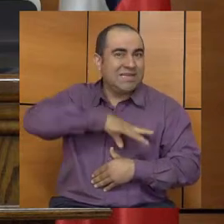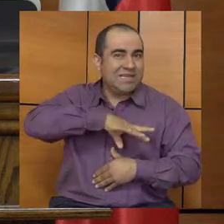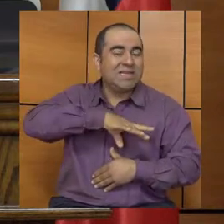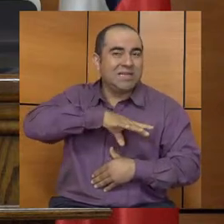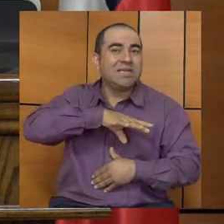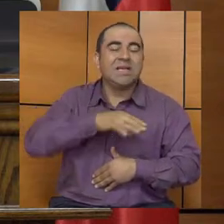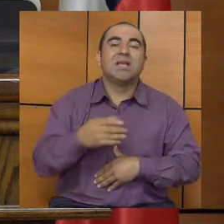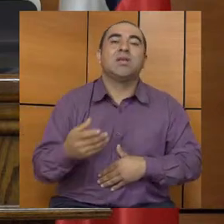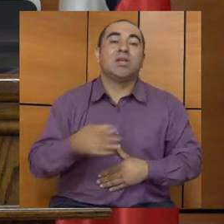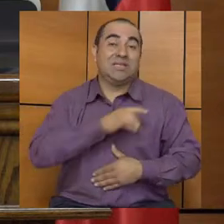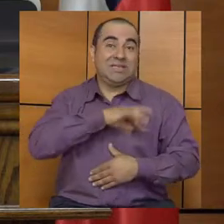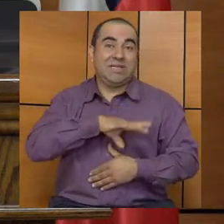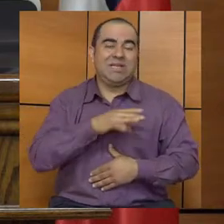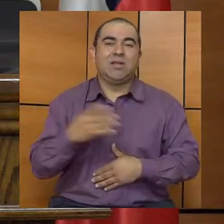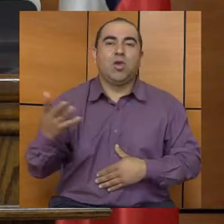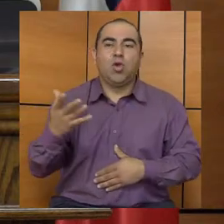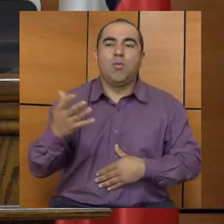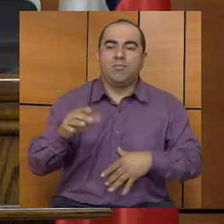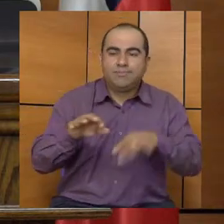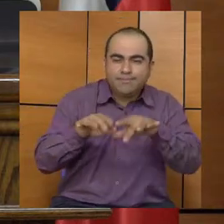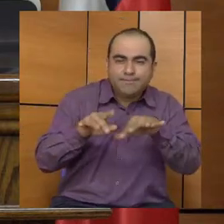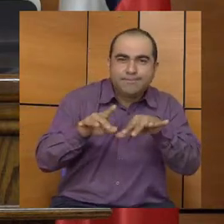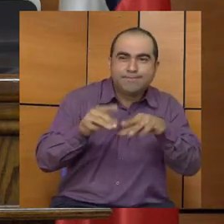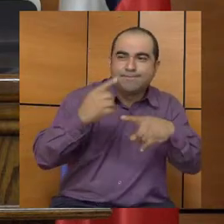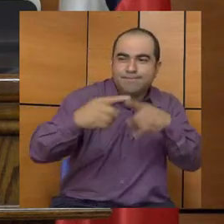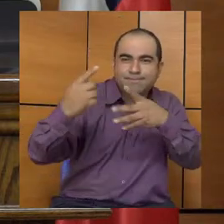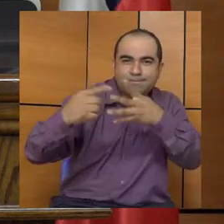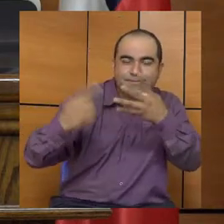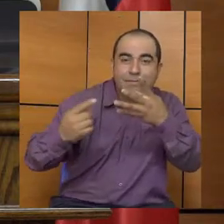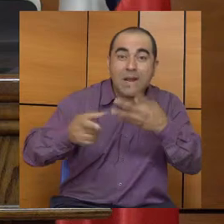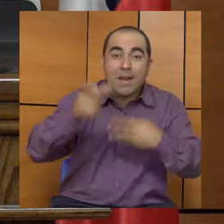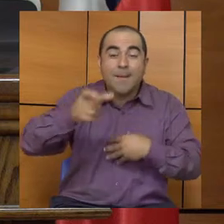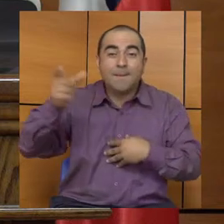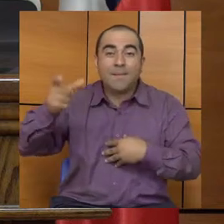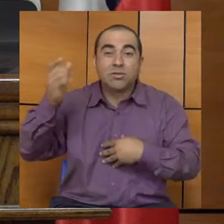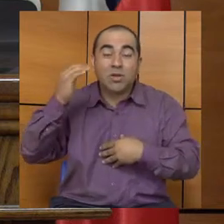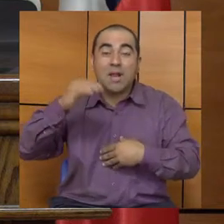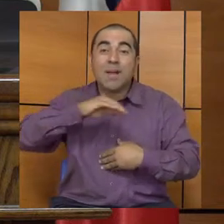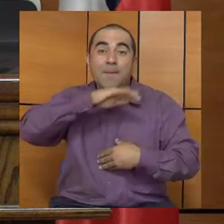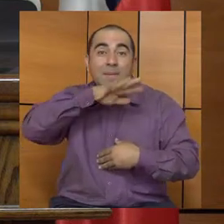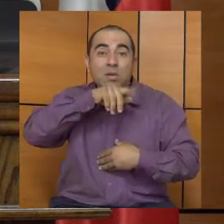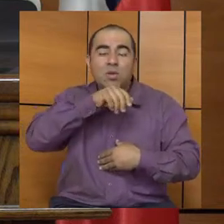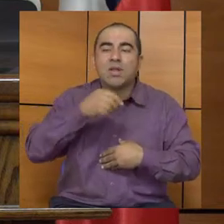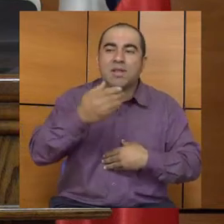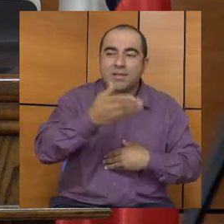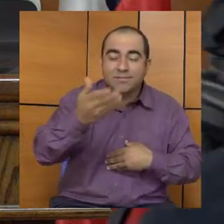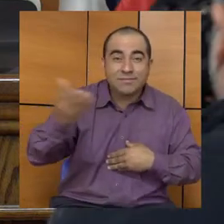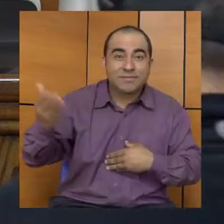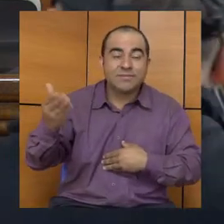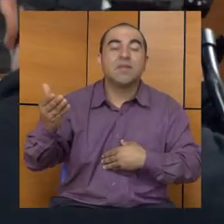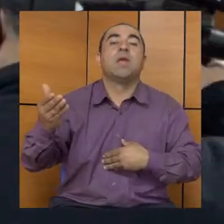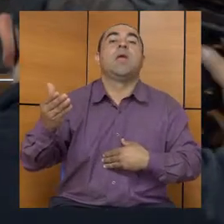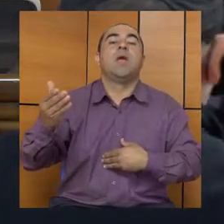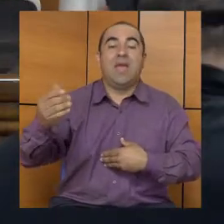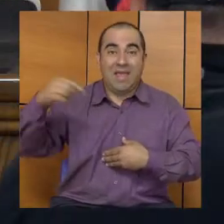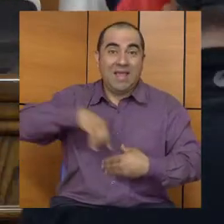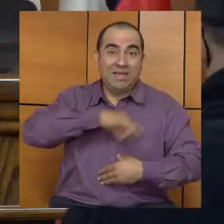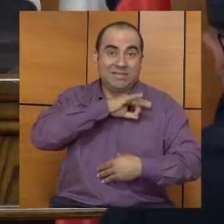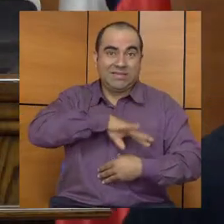marco del estudio Uso de Redes Sociales en Personas Mayores, un enfoque de segmentación de clases latentes en